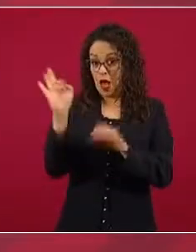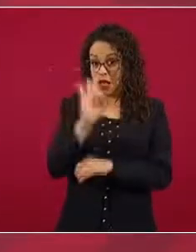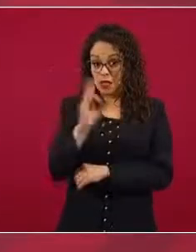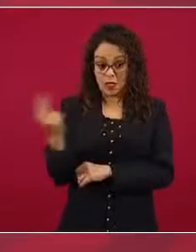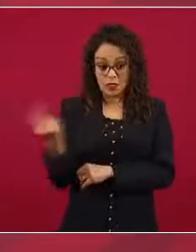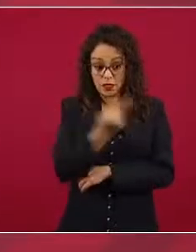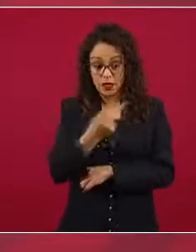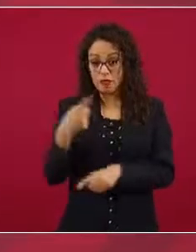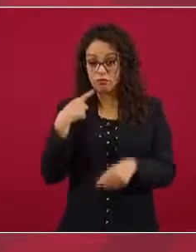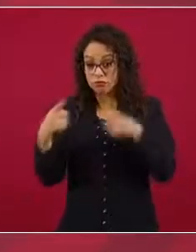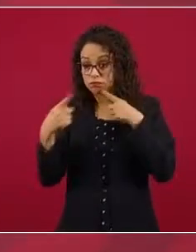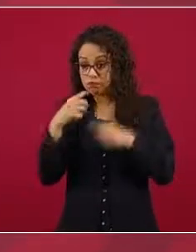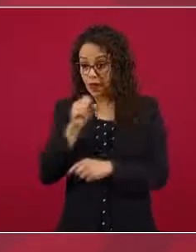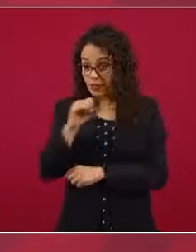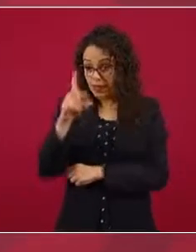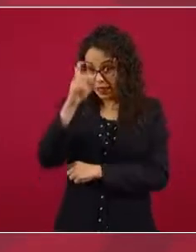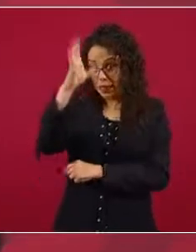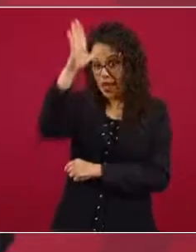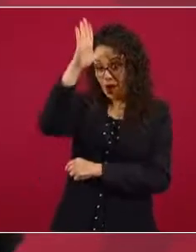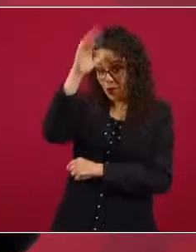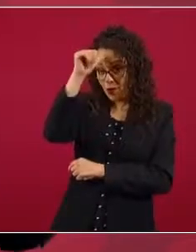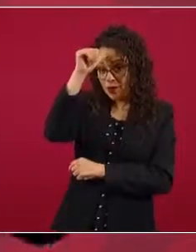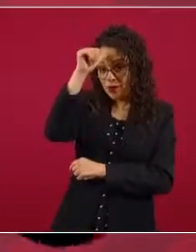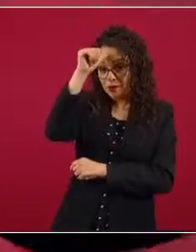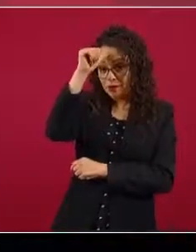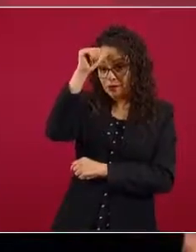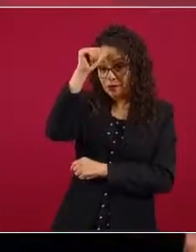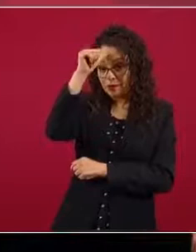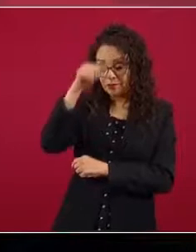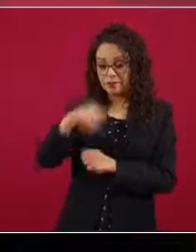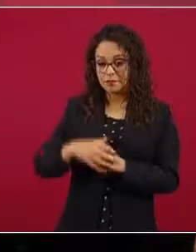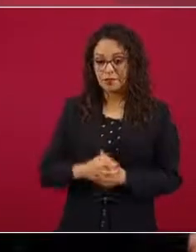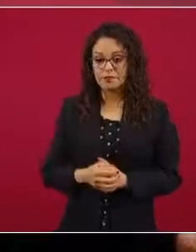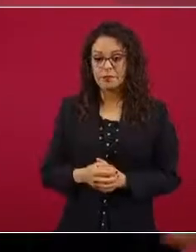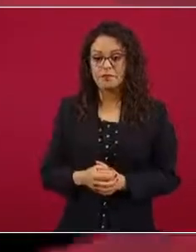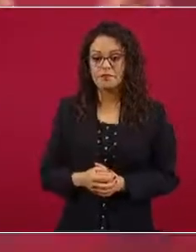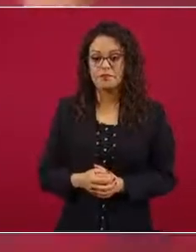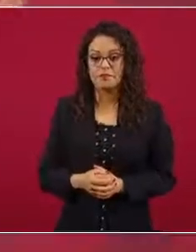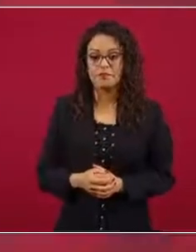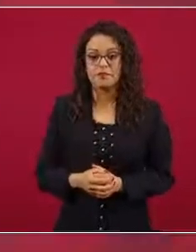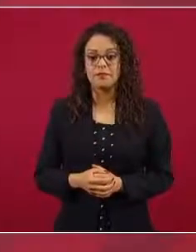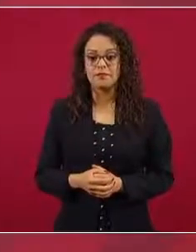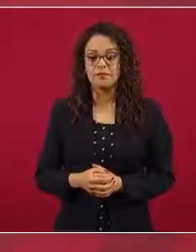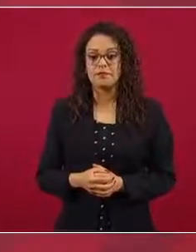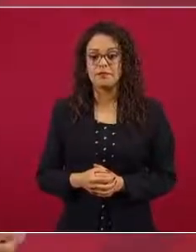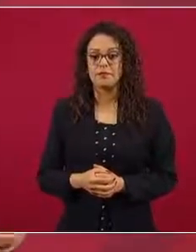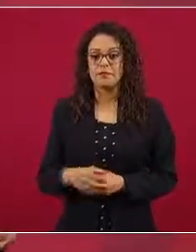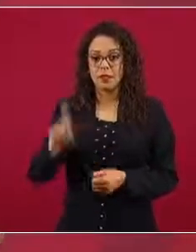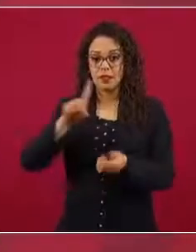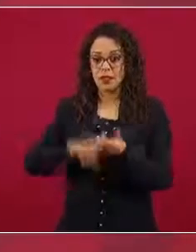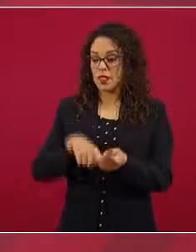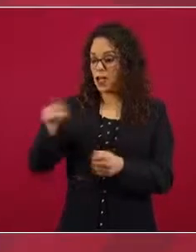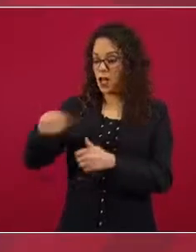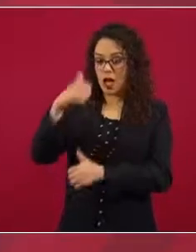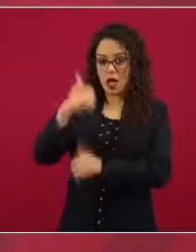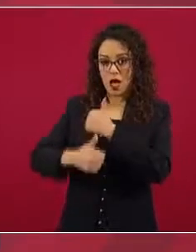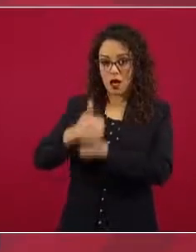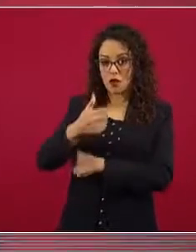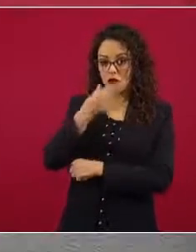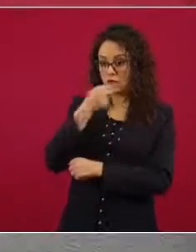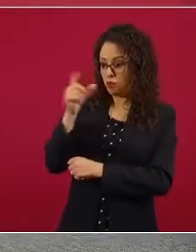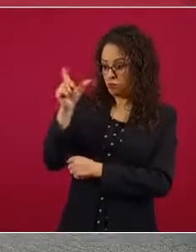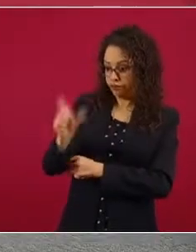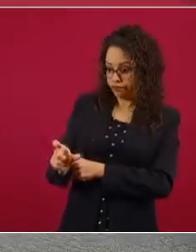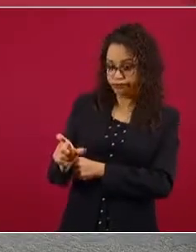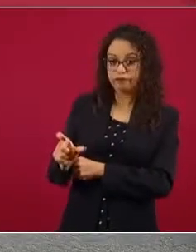porque lo intentaron, que declinara a uno de los candidatos y que apoyara a